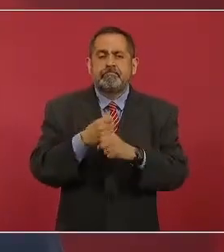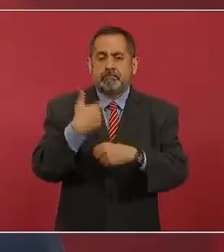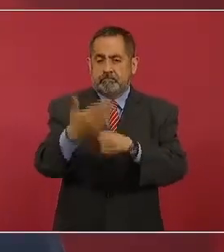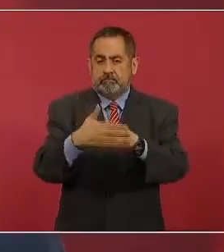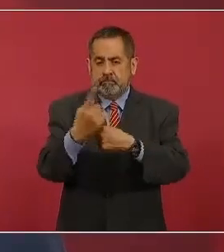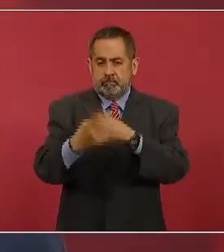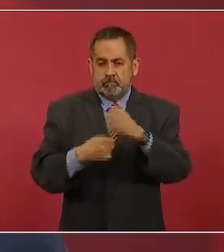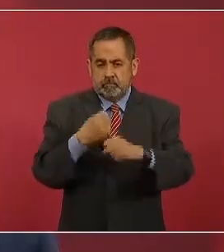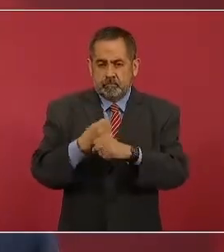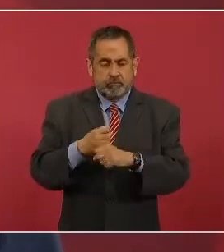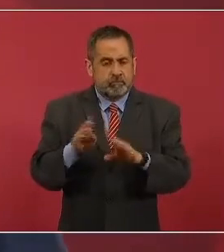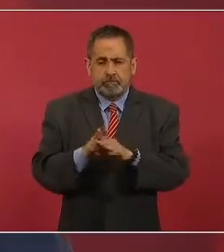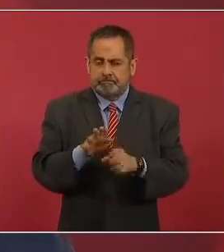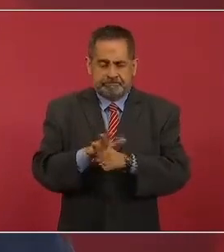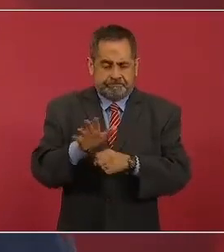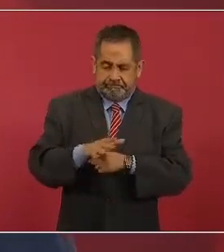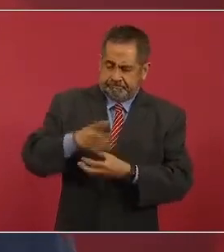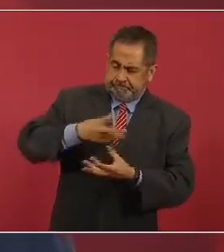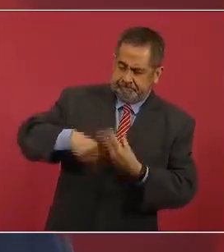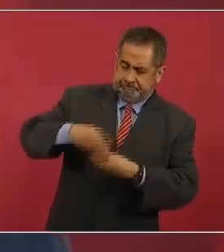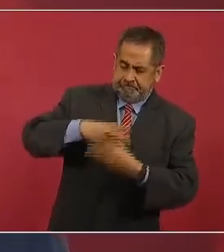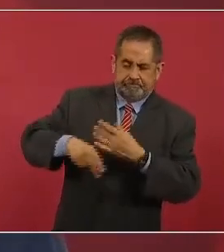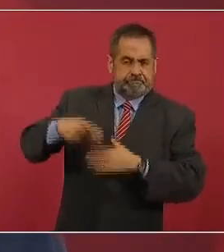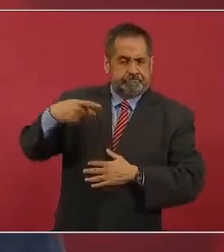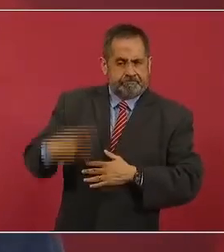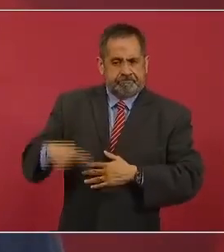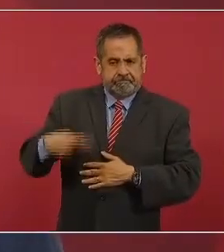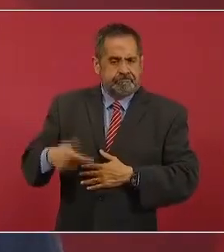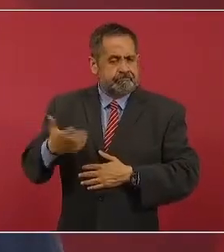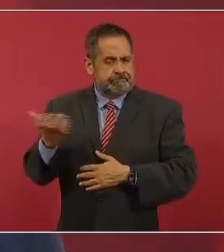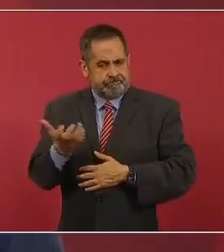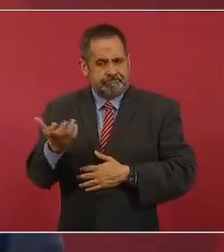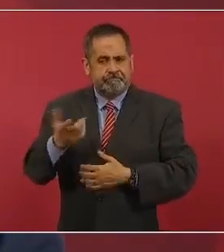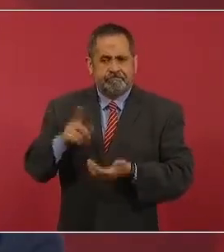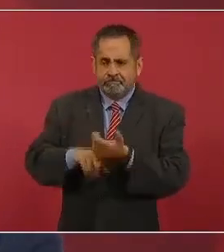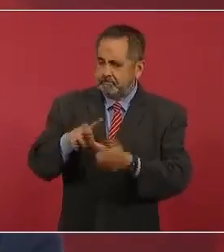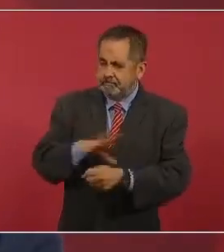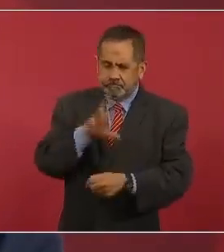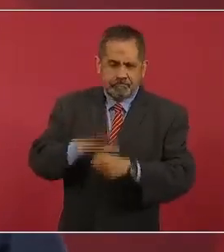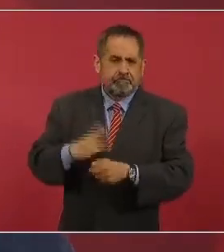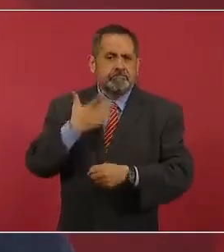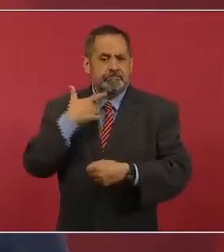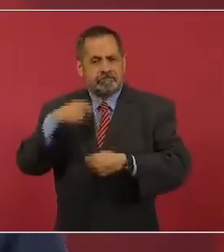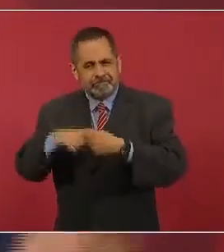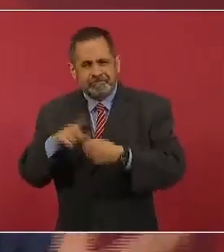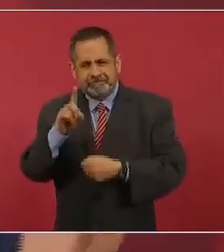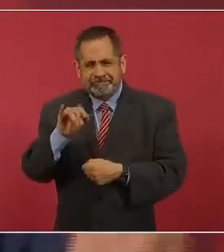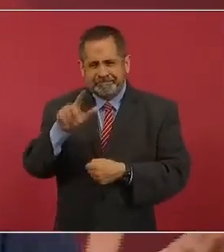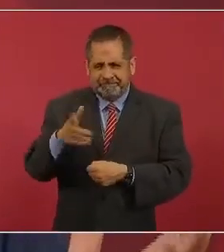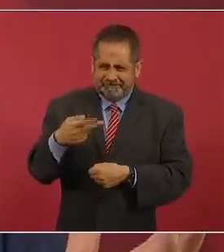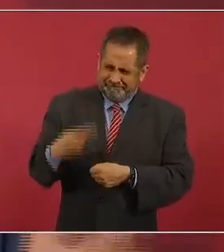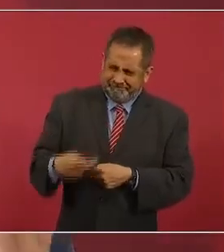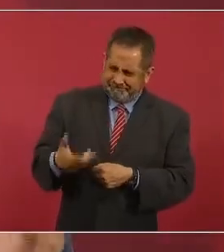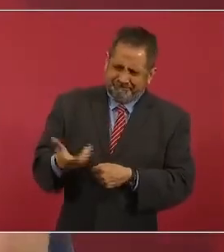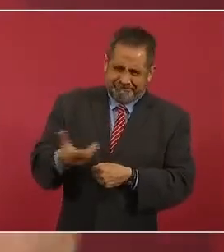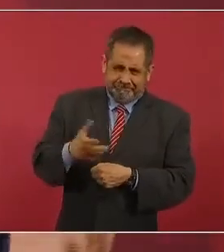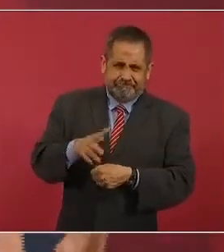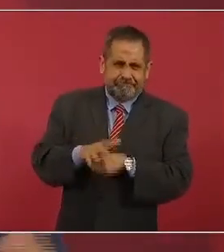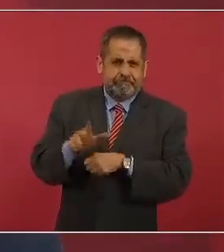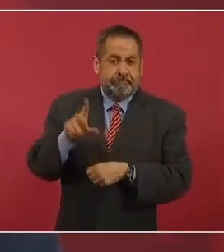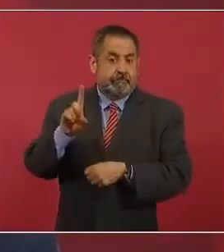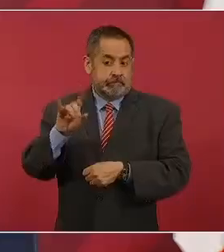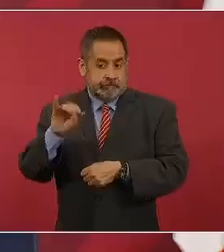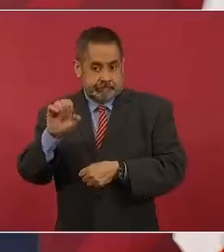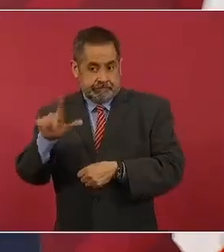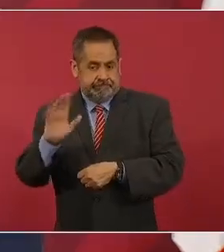próximo ser autosuficientes en gasolinas y en diésel. Ya somos autosuficientes